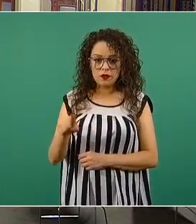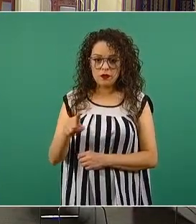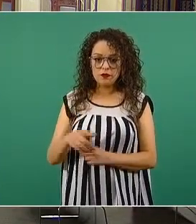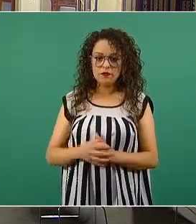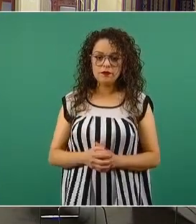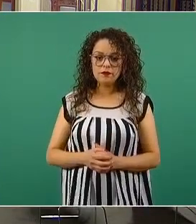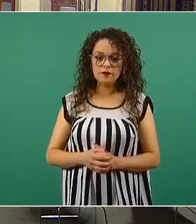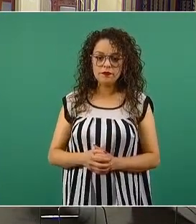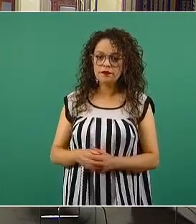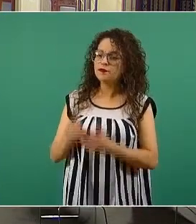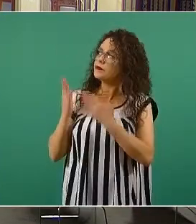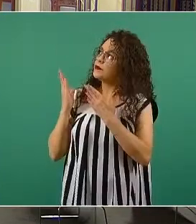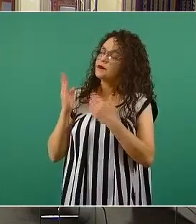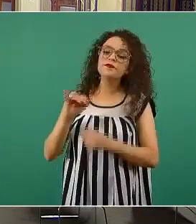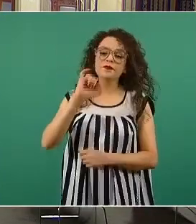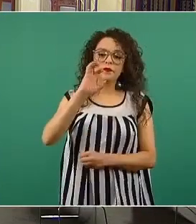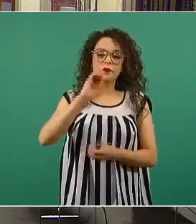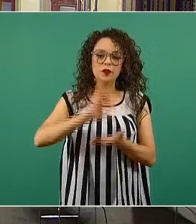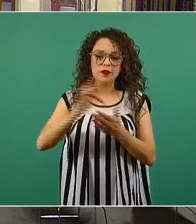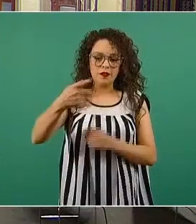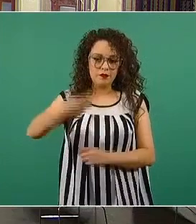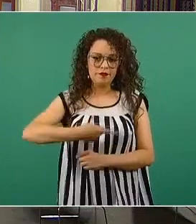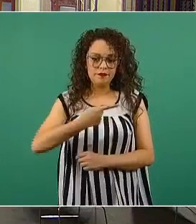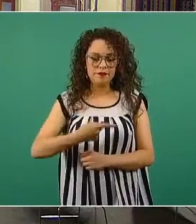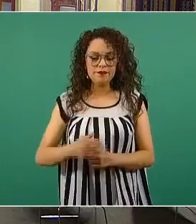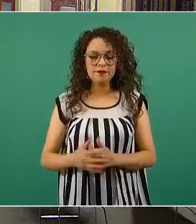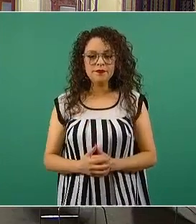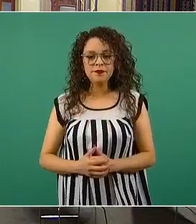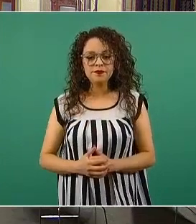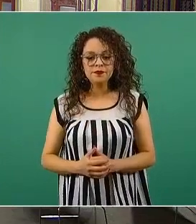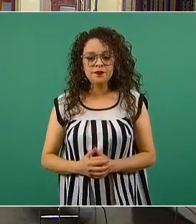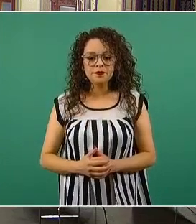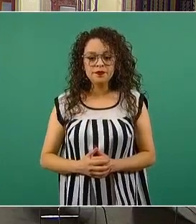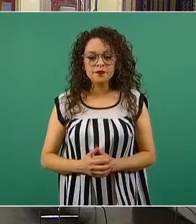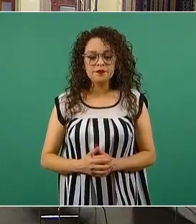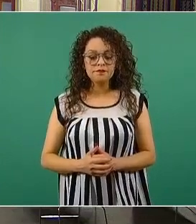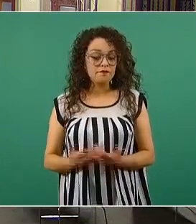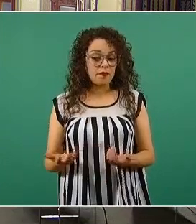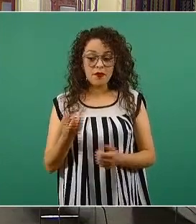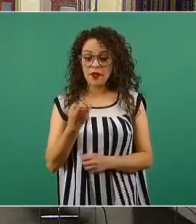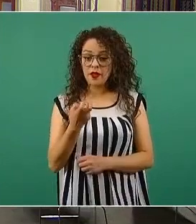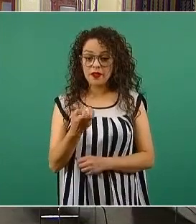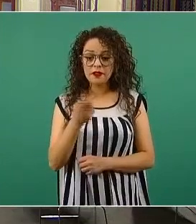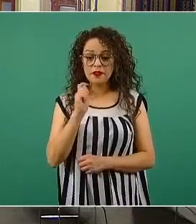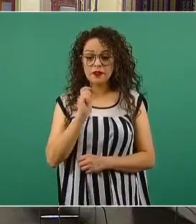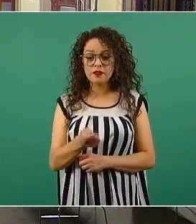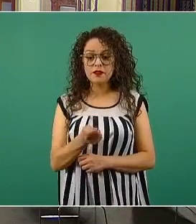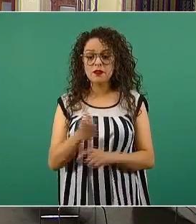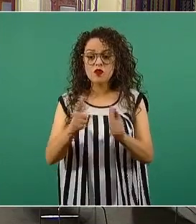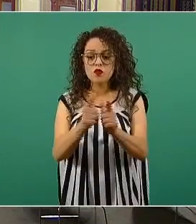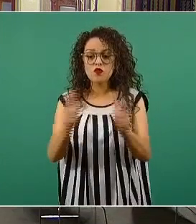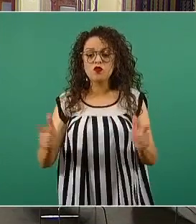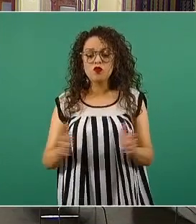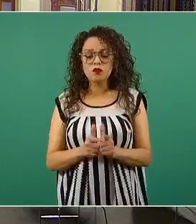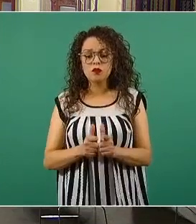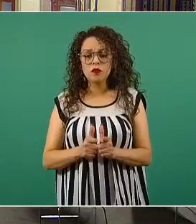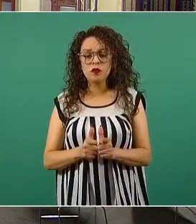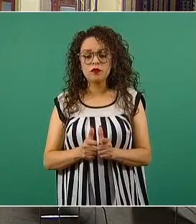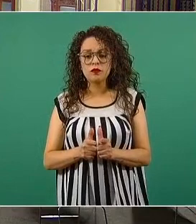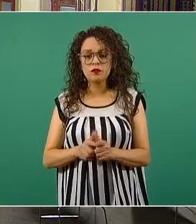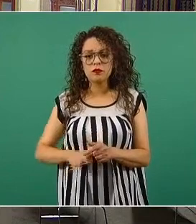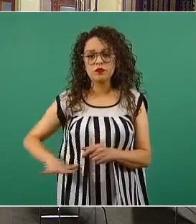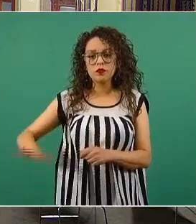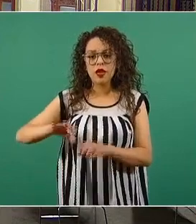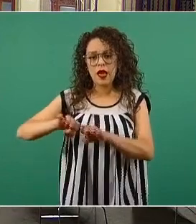Sí, gracias por la pregunta. Realmente esto es pues parte de los grupos de trabajo que